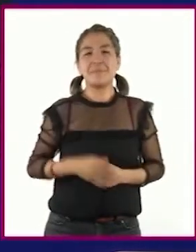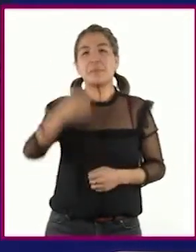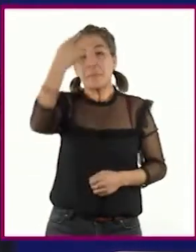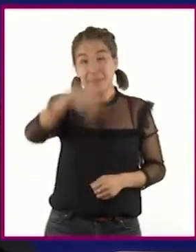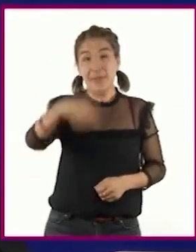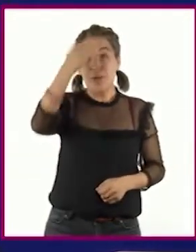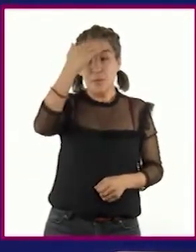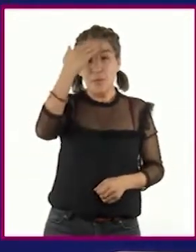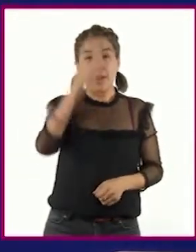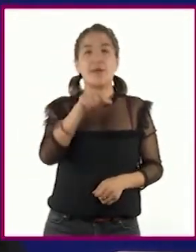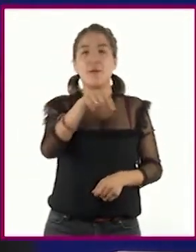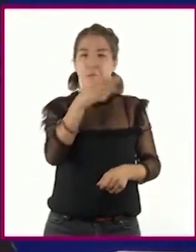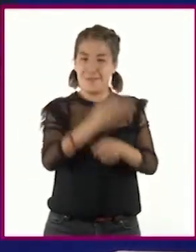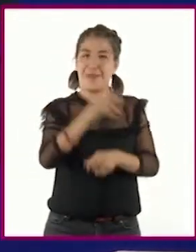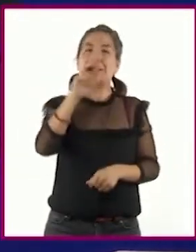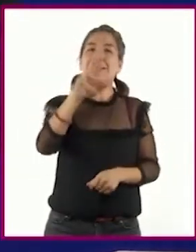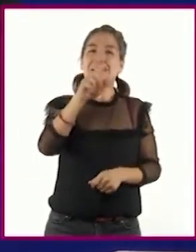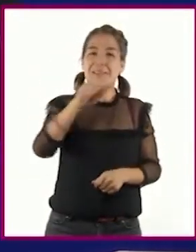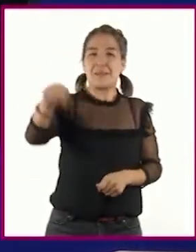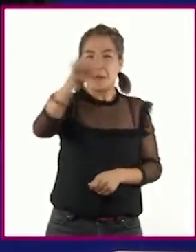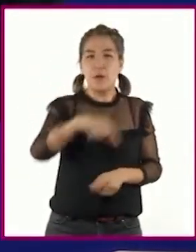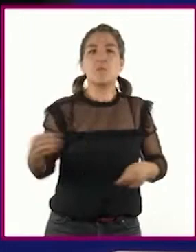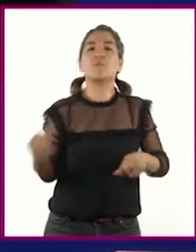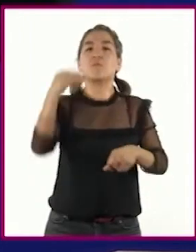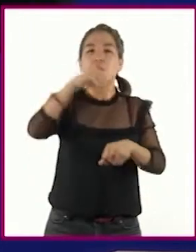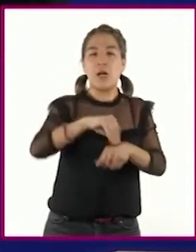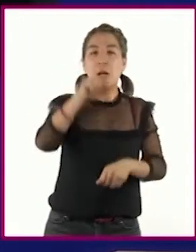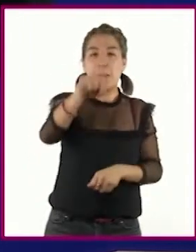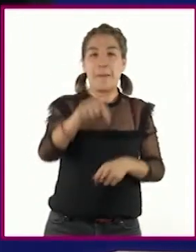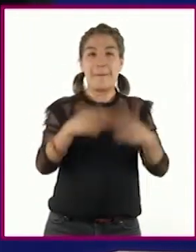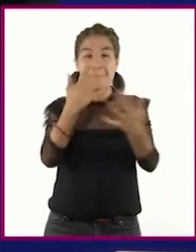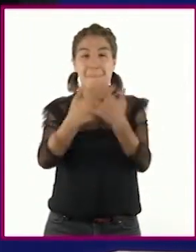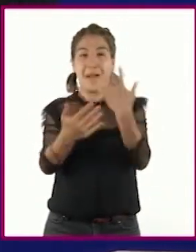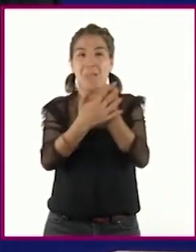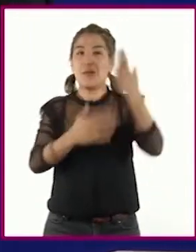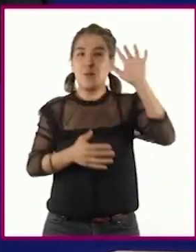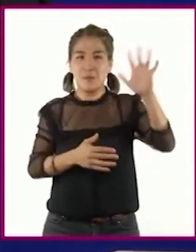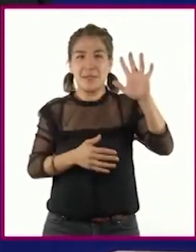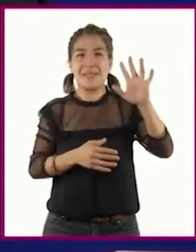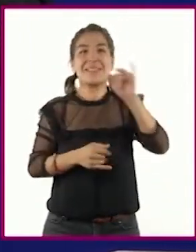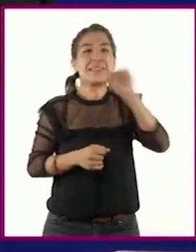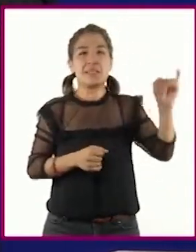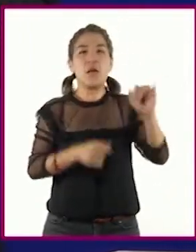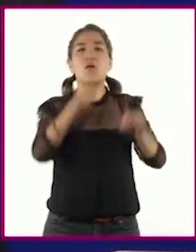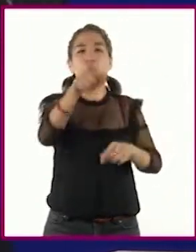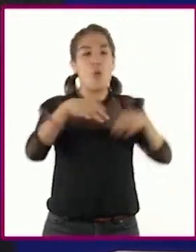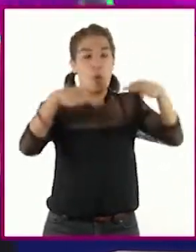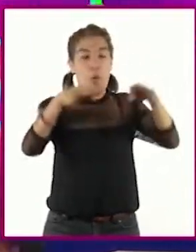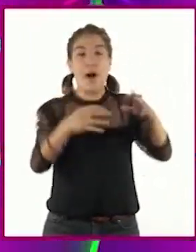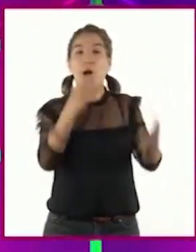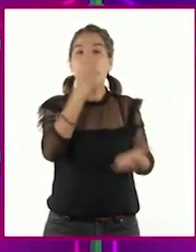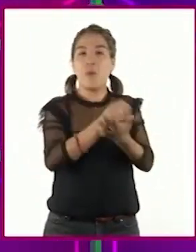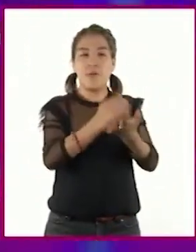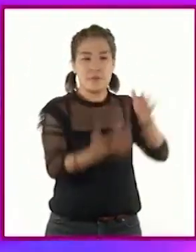las y los reto a que coloquen su mano izquierda sobre una hoja de su cuaderno.